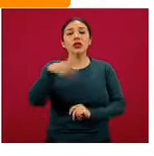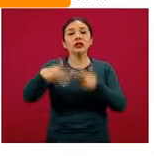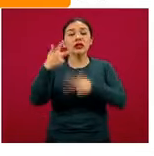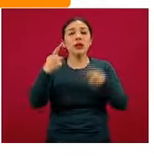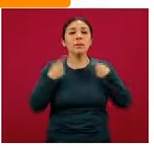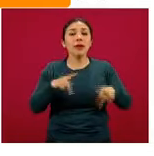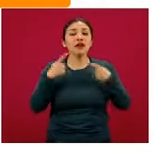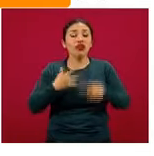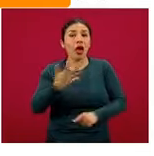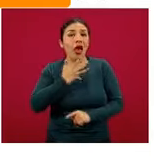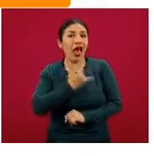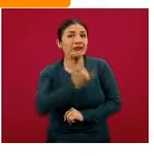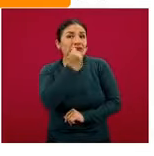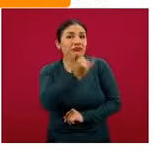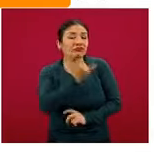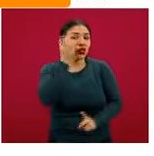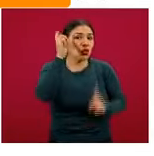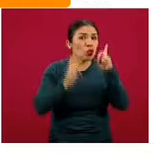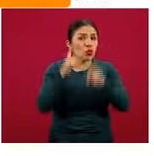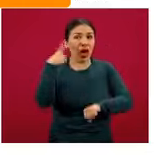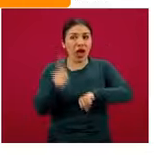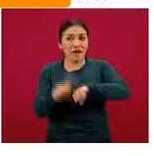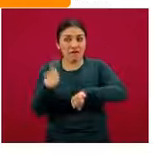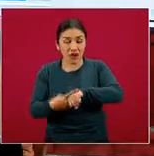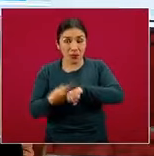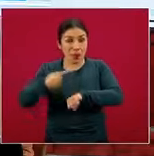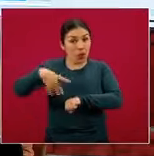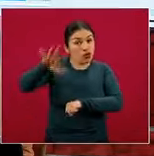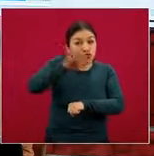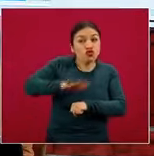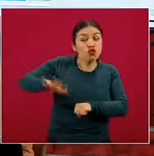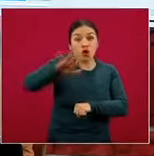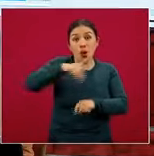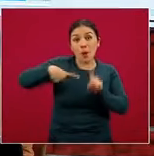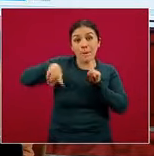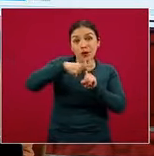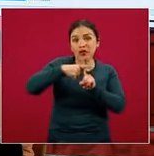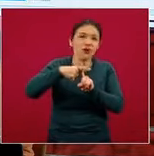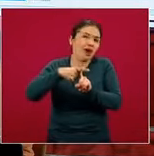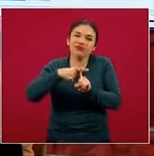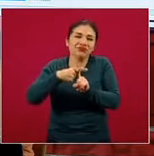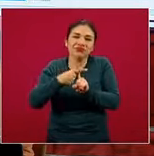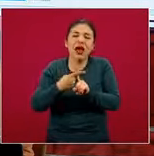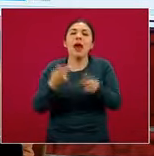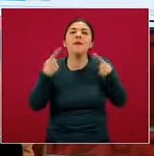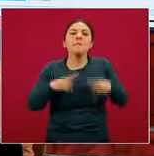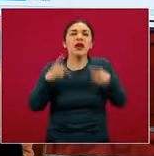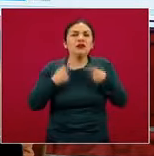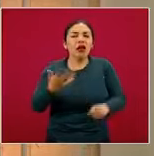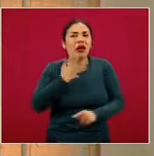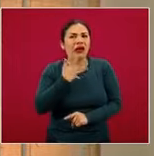que tienen esta clasificación. Pero no todas son casos de COVID-19, son personas